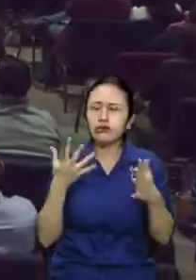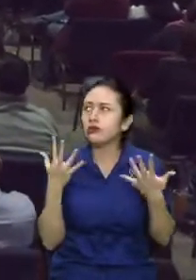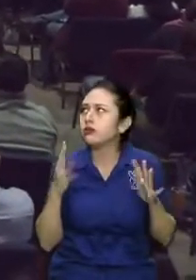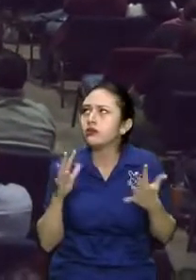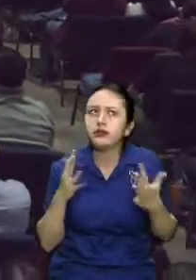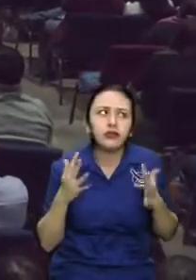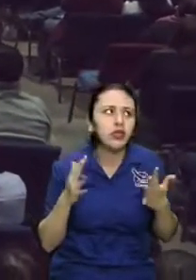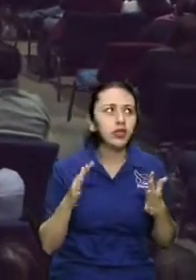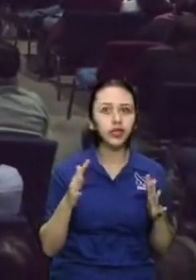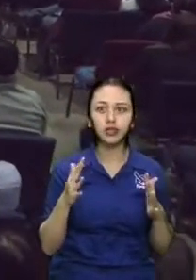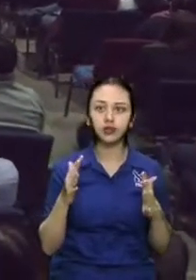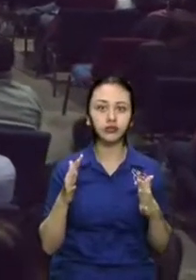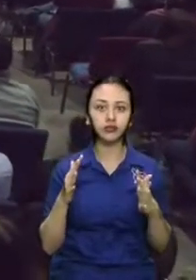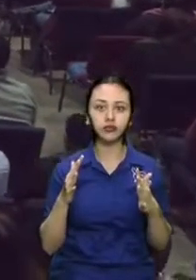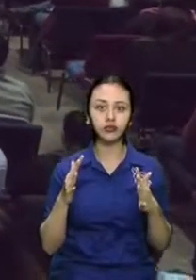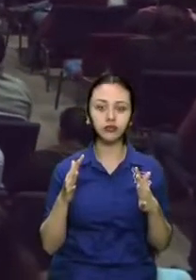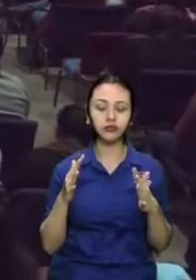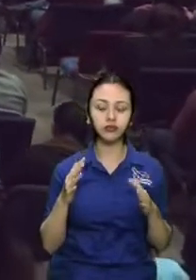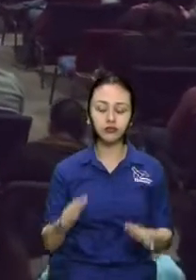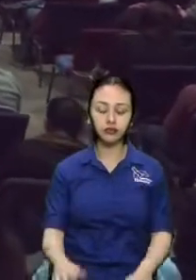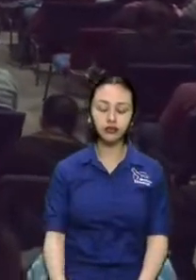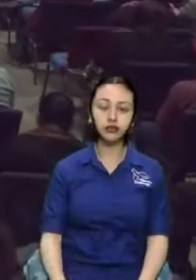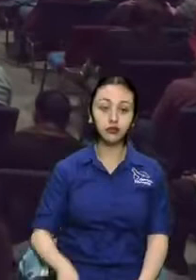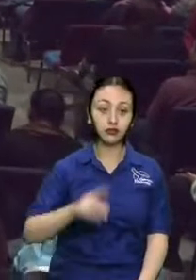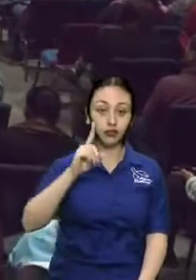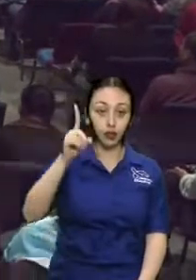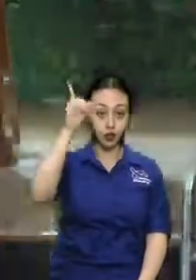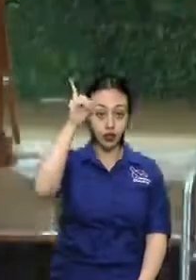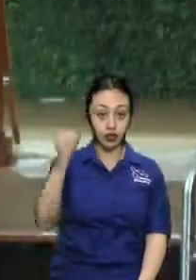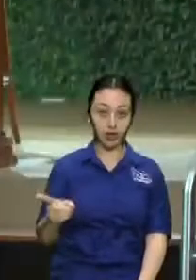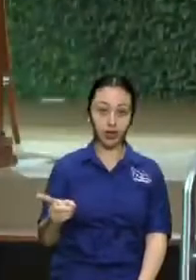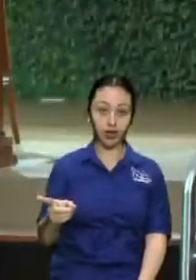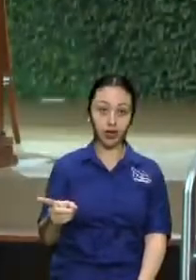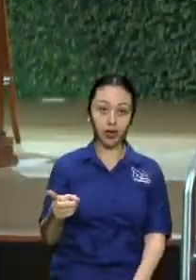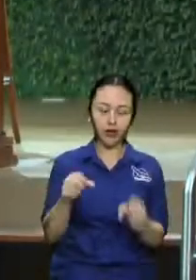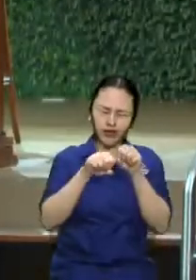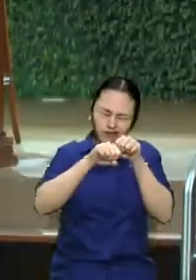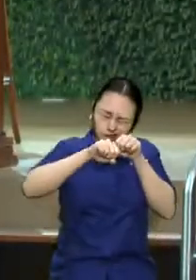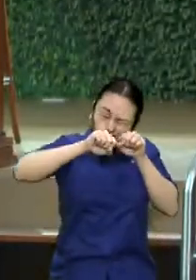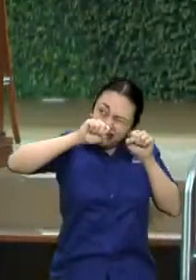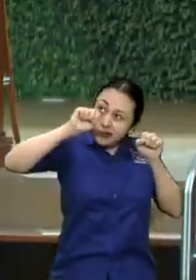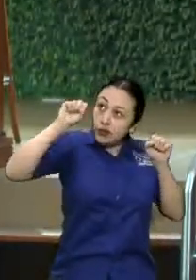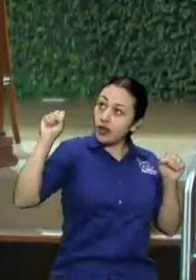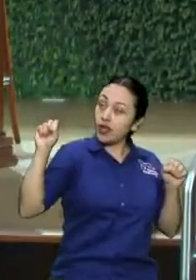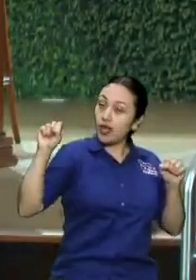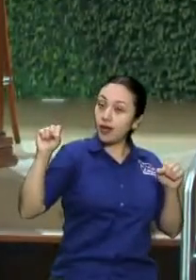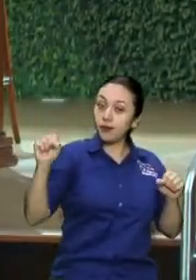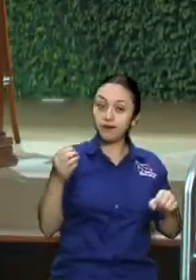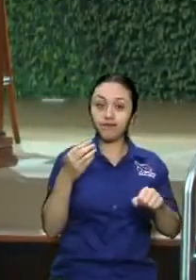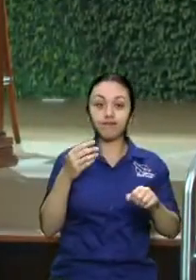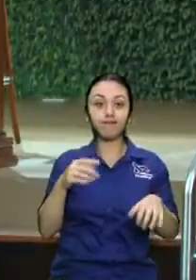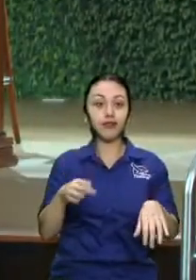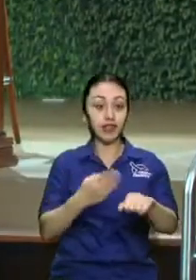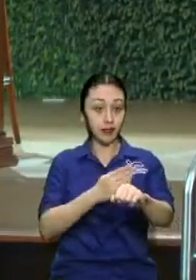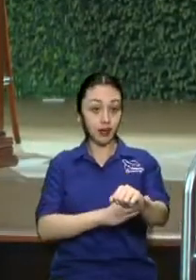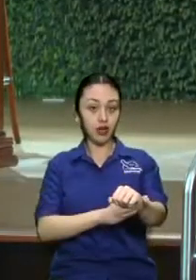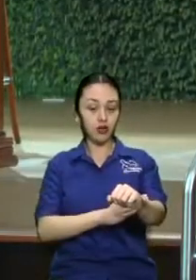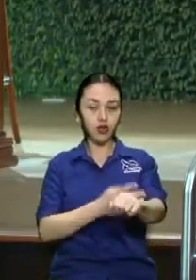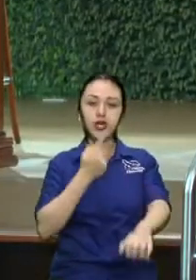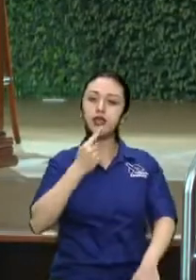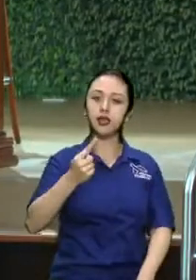híjole, hermano, me levanté tempranito y le dije, Señor, no. Tengo que vencer esto y en el nombre de Jesús lo voy a hacer.